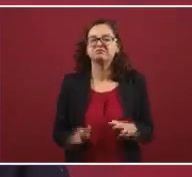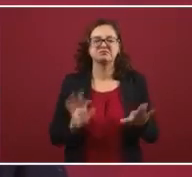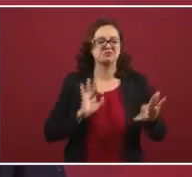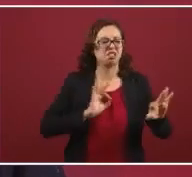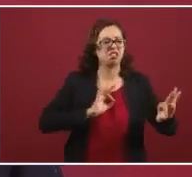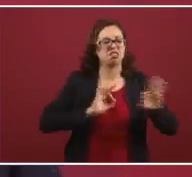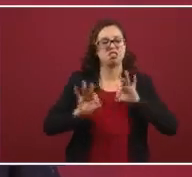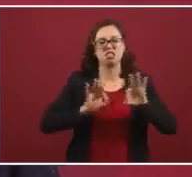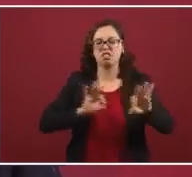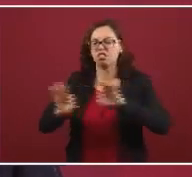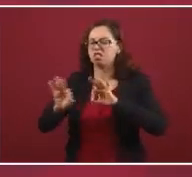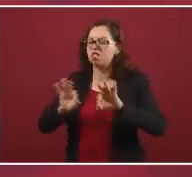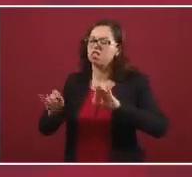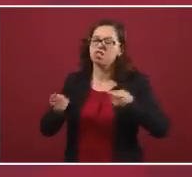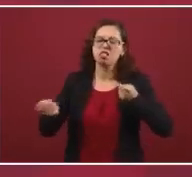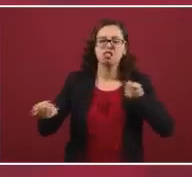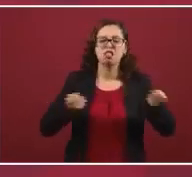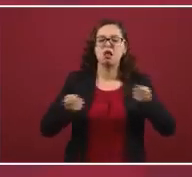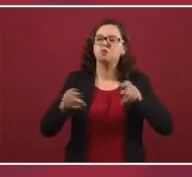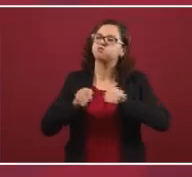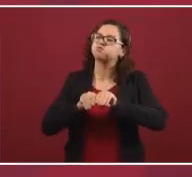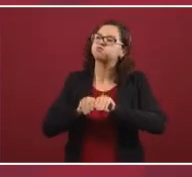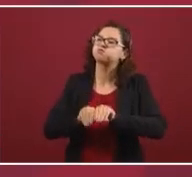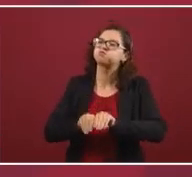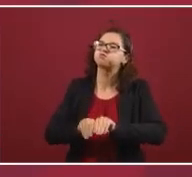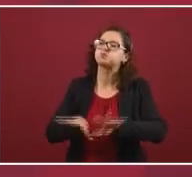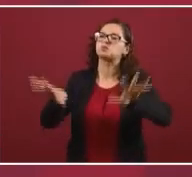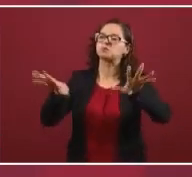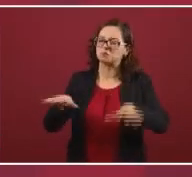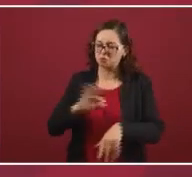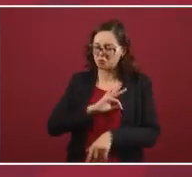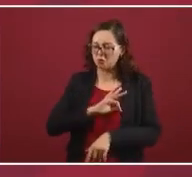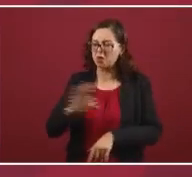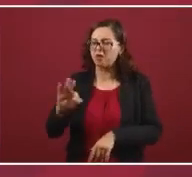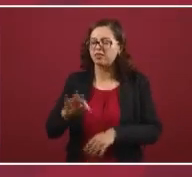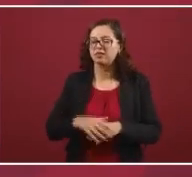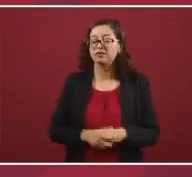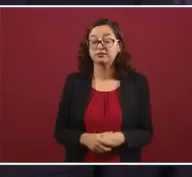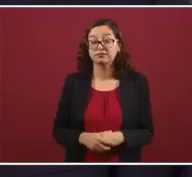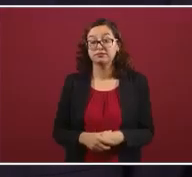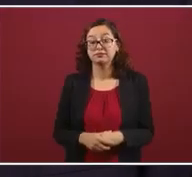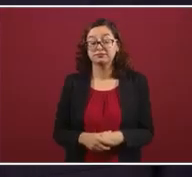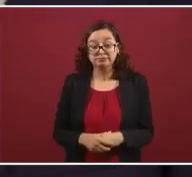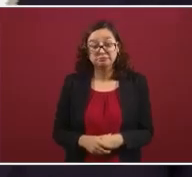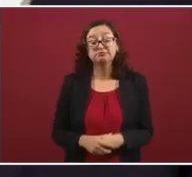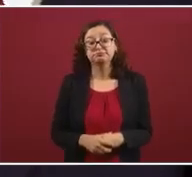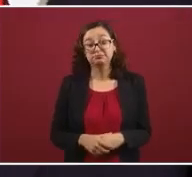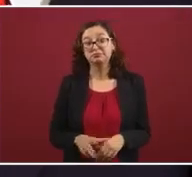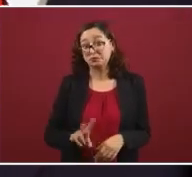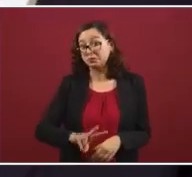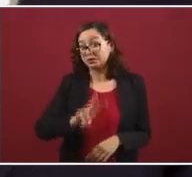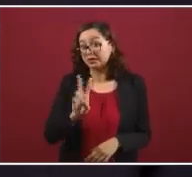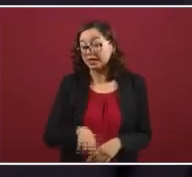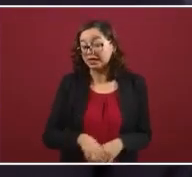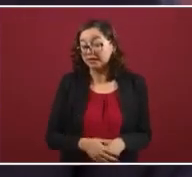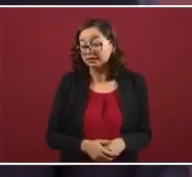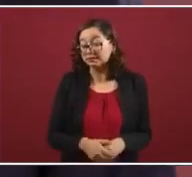influimos en la opinión pública. Y en efecto lo trajeron